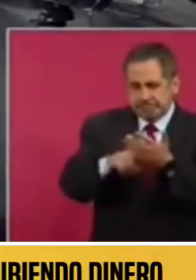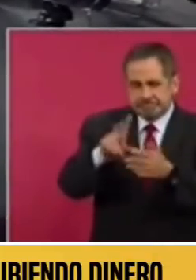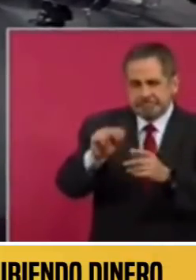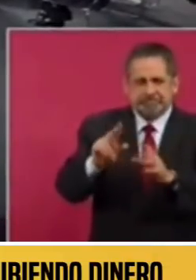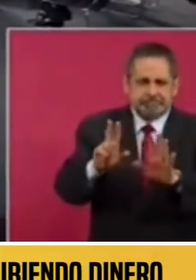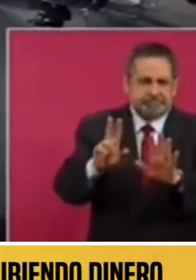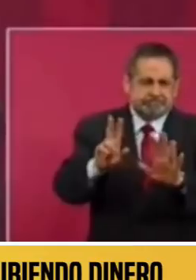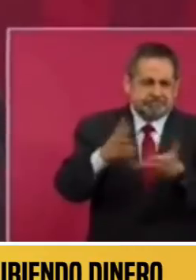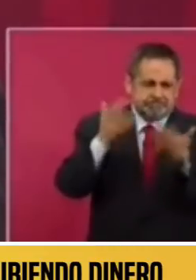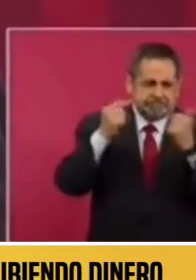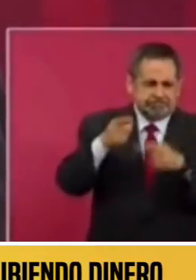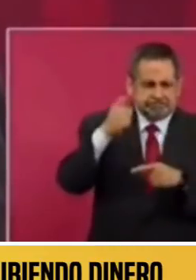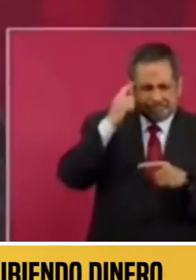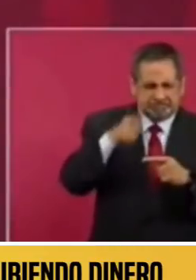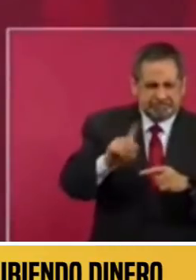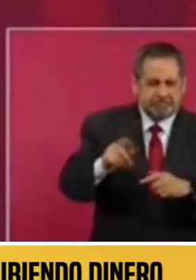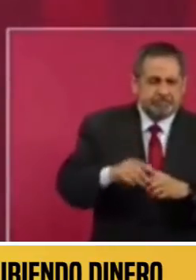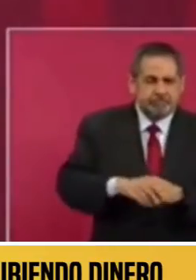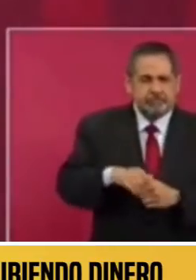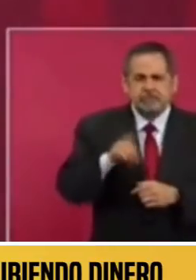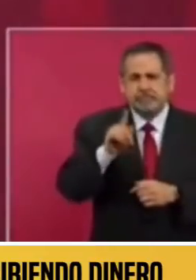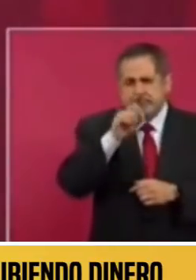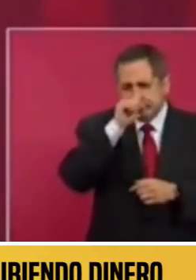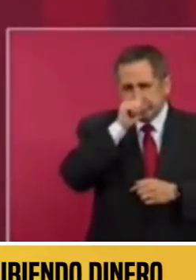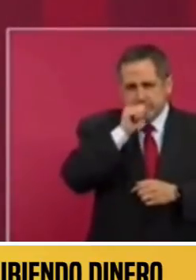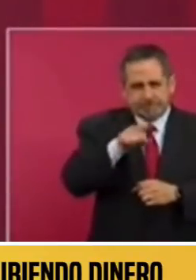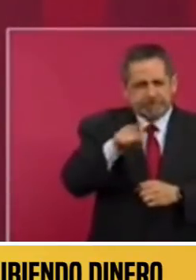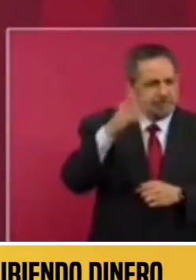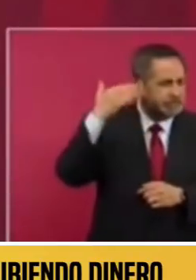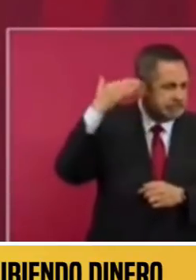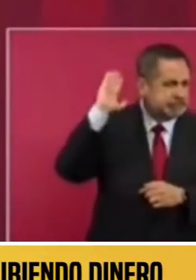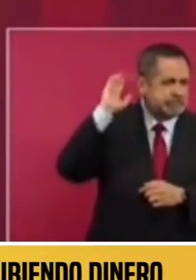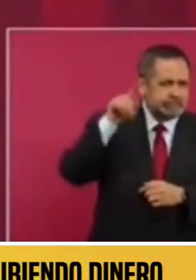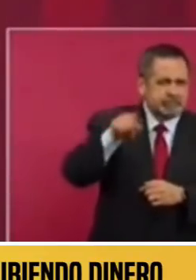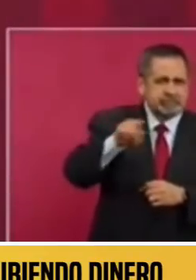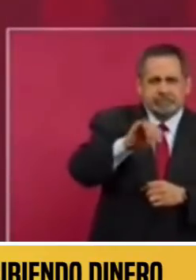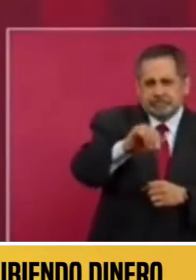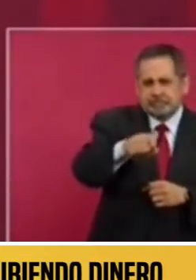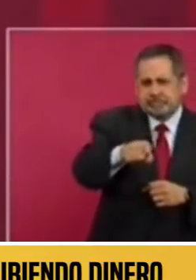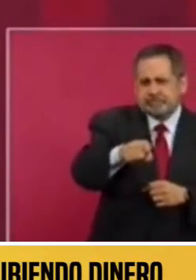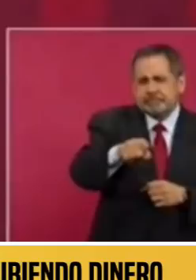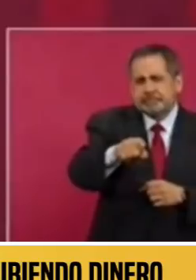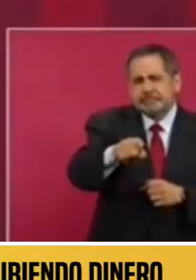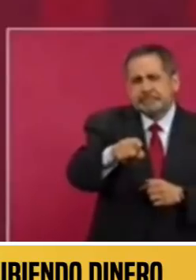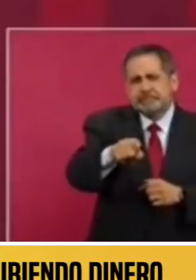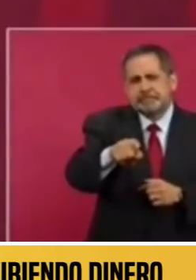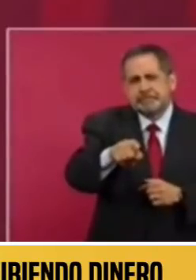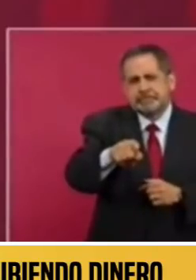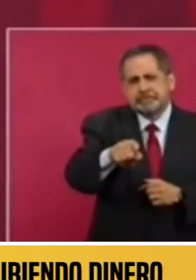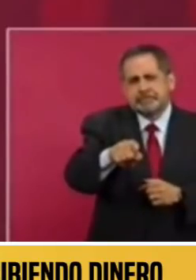no sé pero si me llego en su momento este